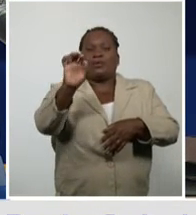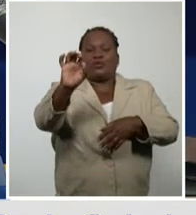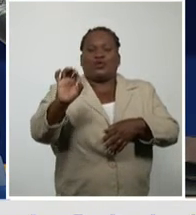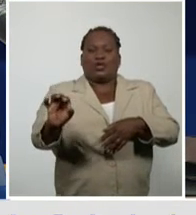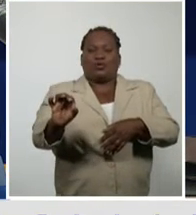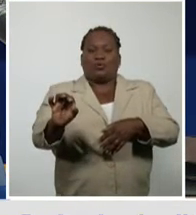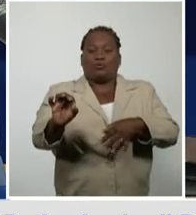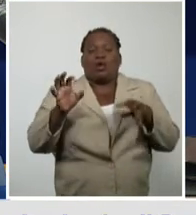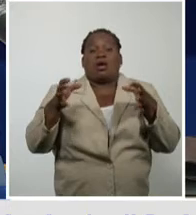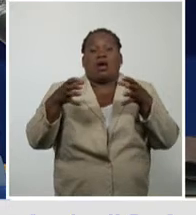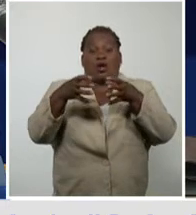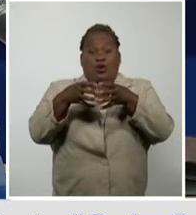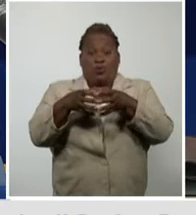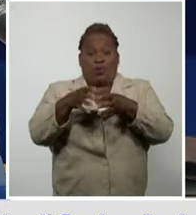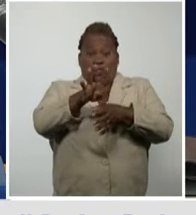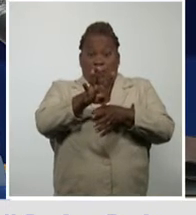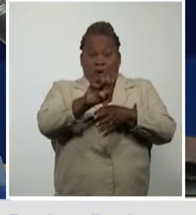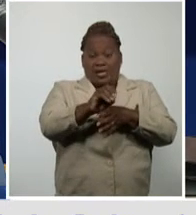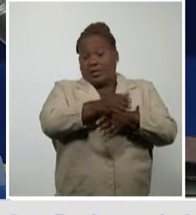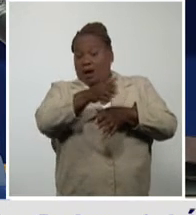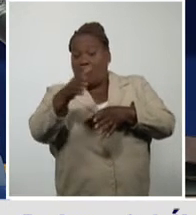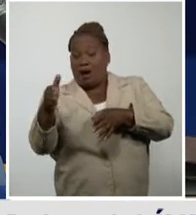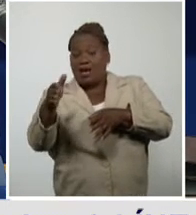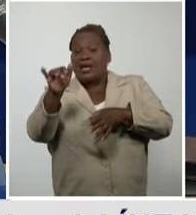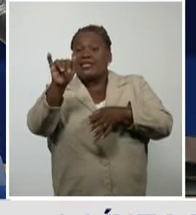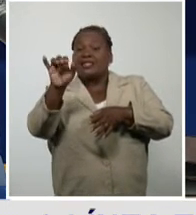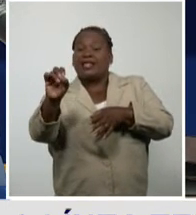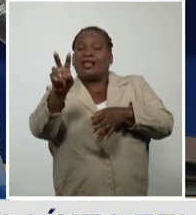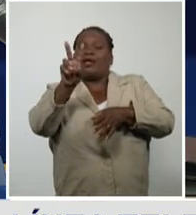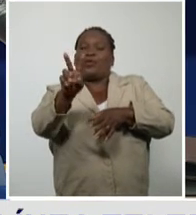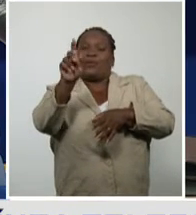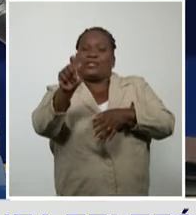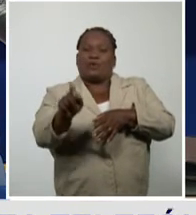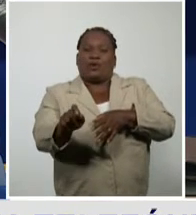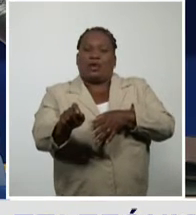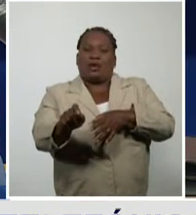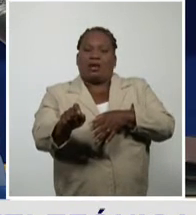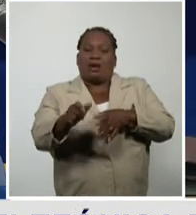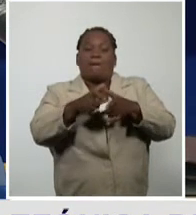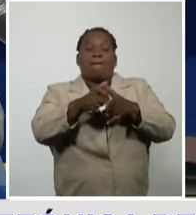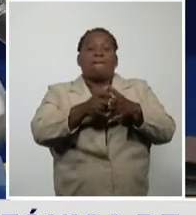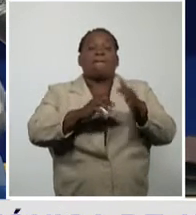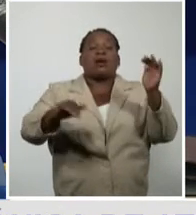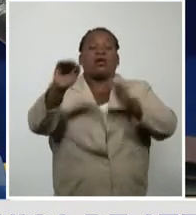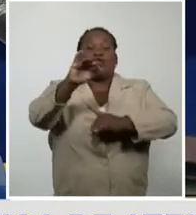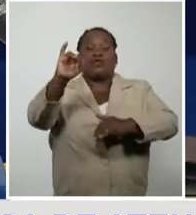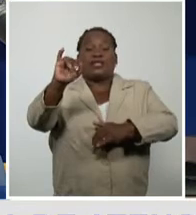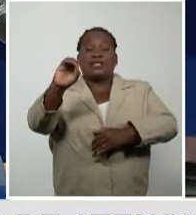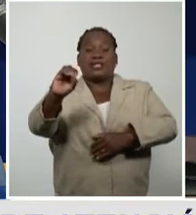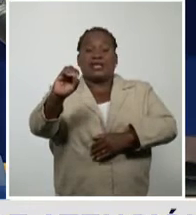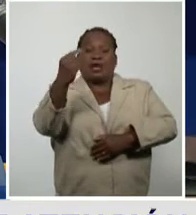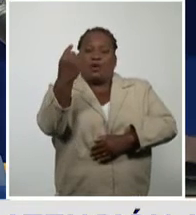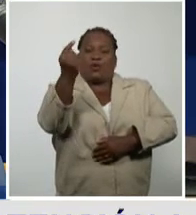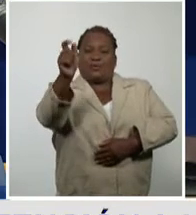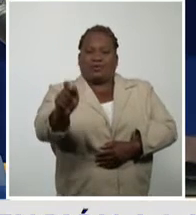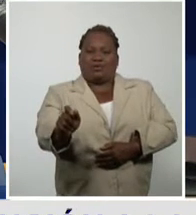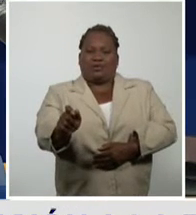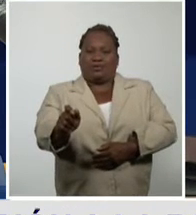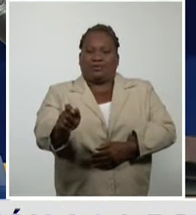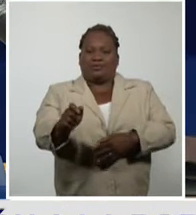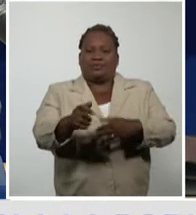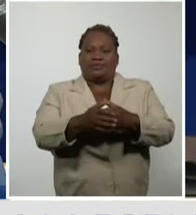el de 40 a 60 años, 2 personas. Mayores de 60 años, 1 caso.